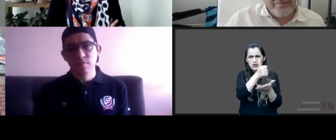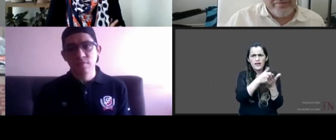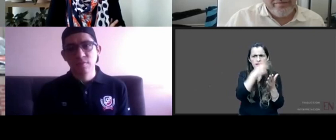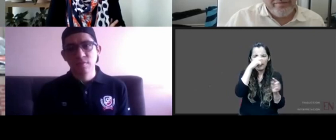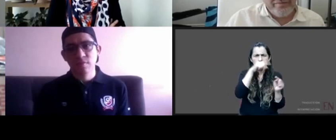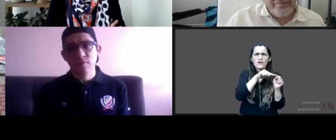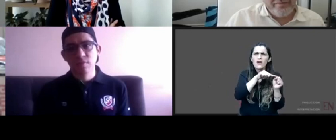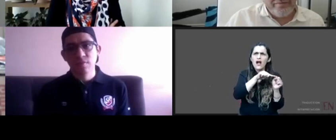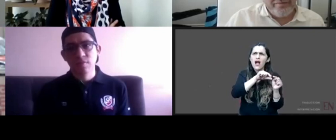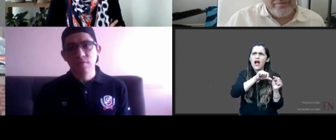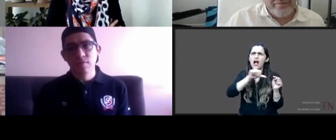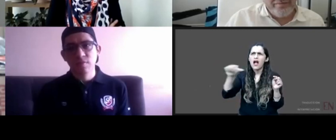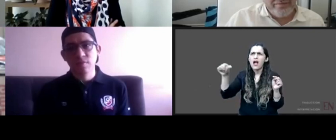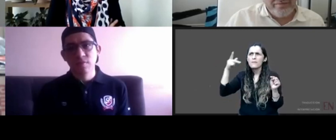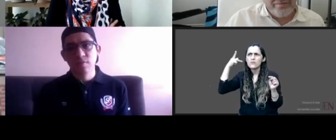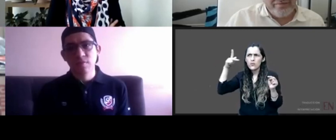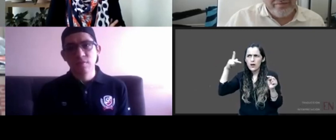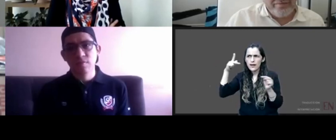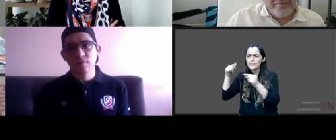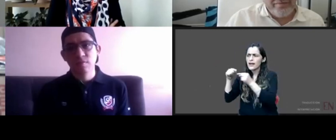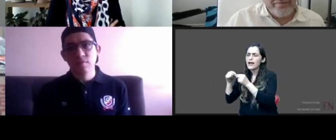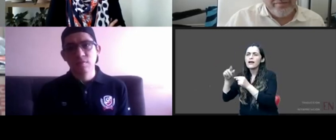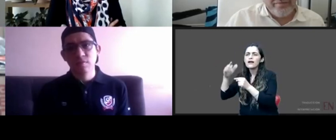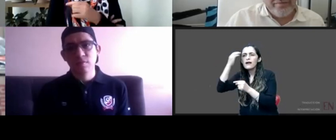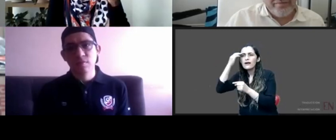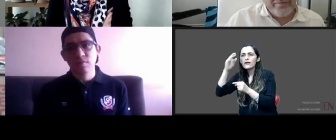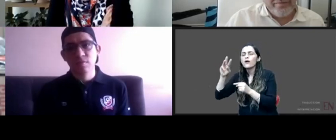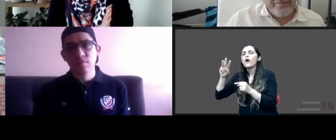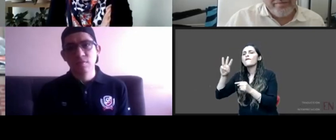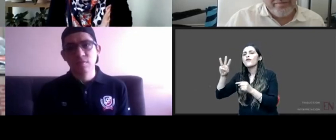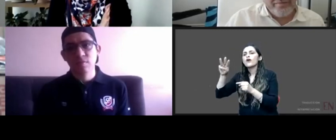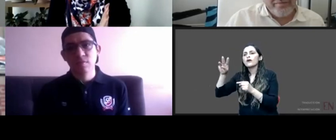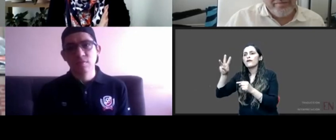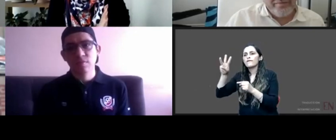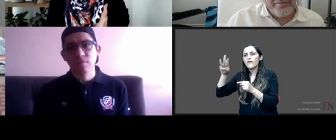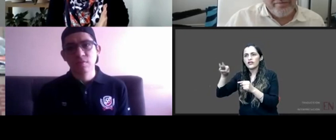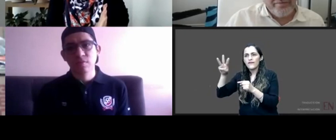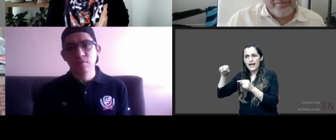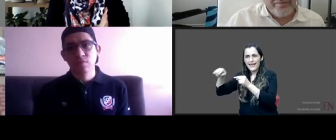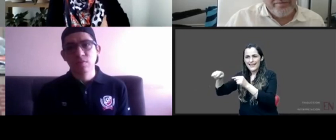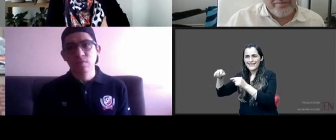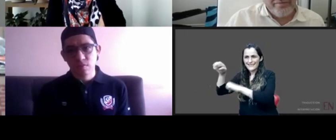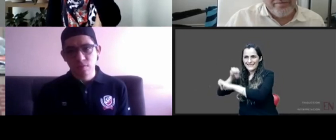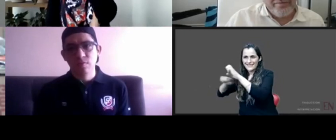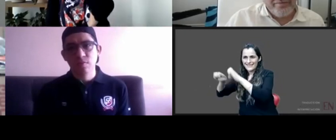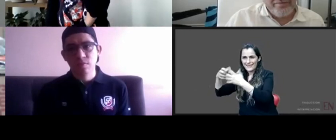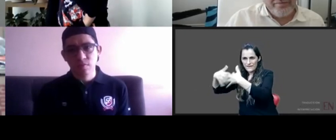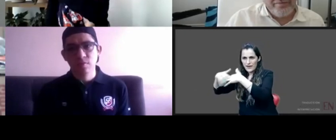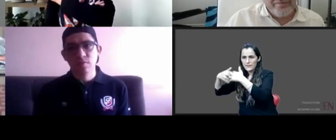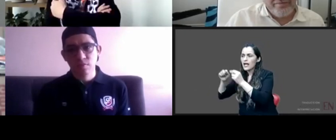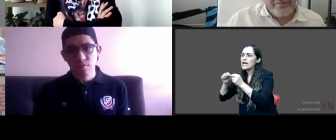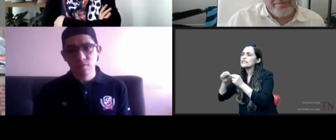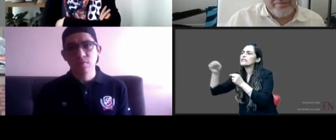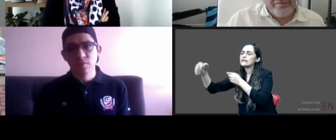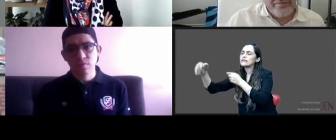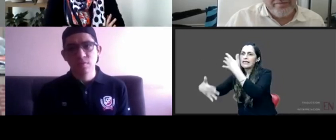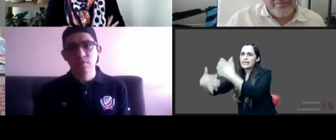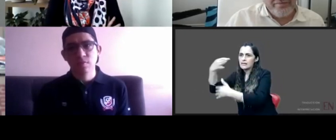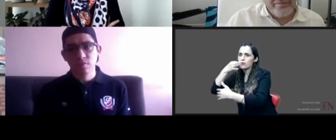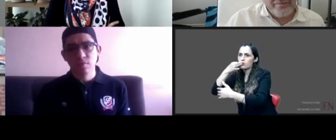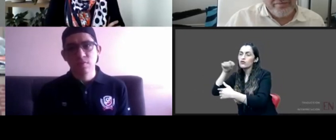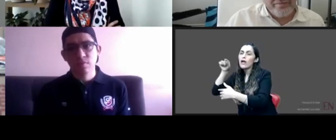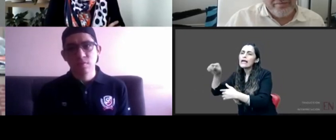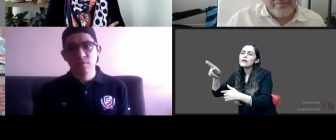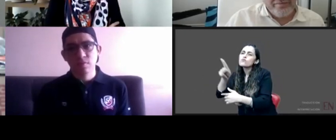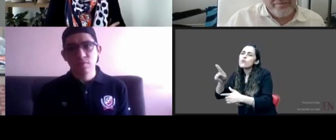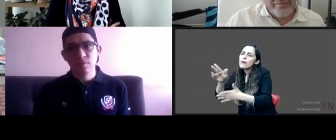15 minutos antes de la Volkswagen de Puebla. Y es un pueblo ya grande, en